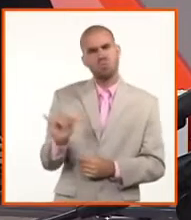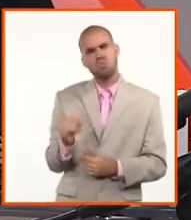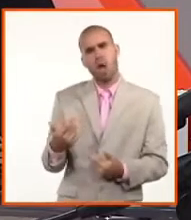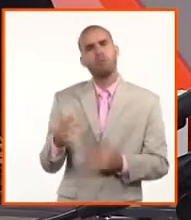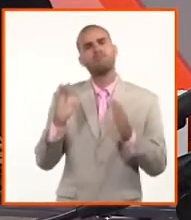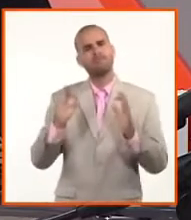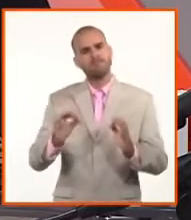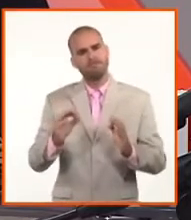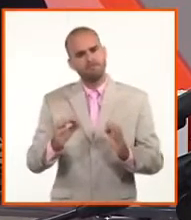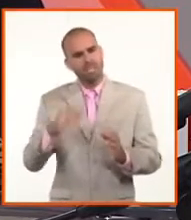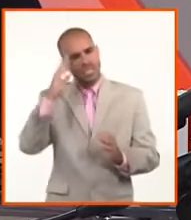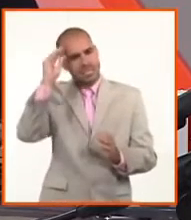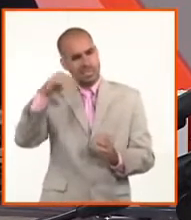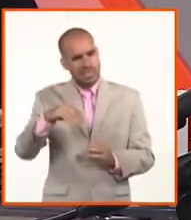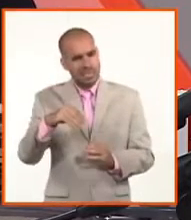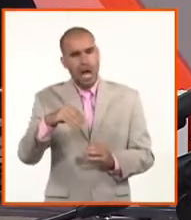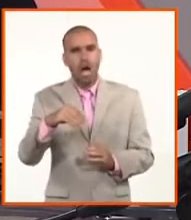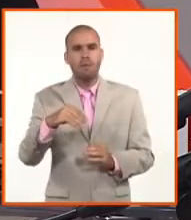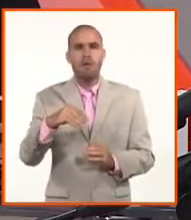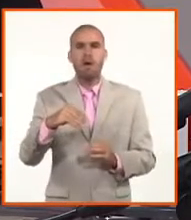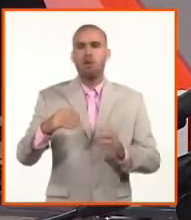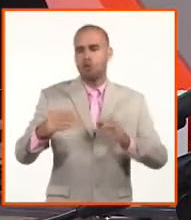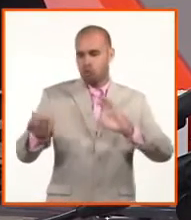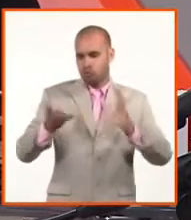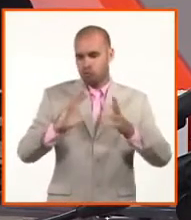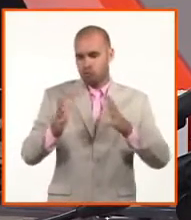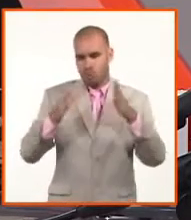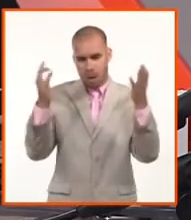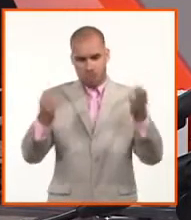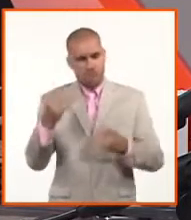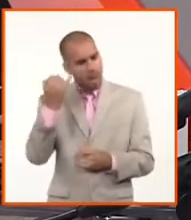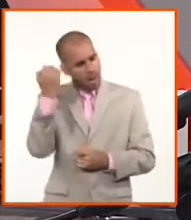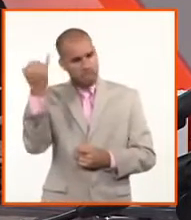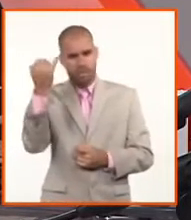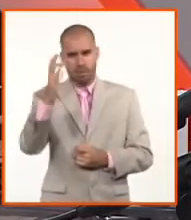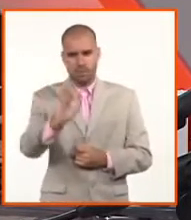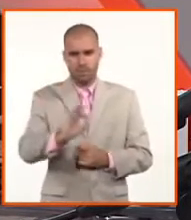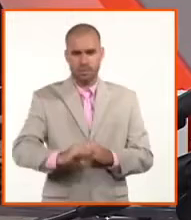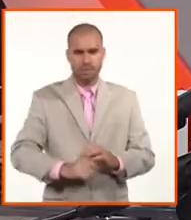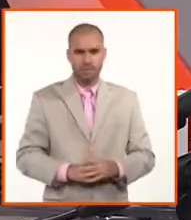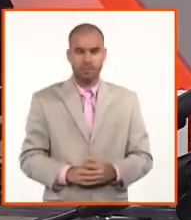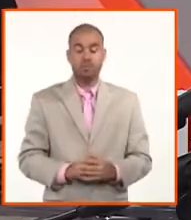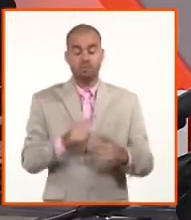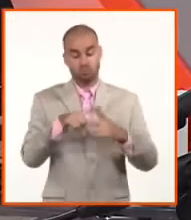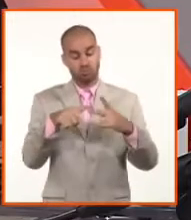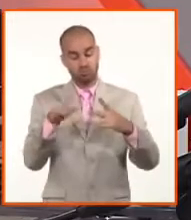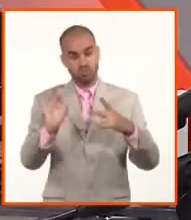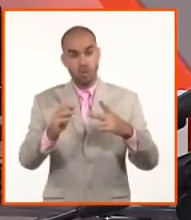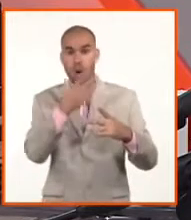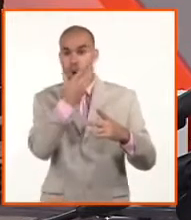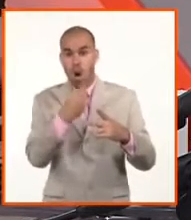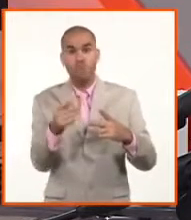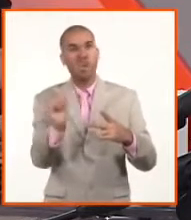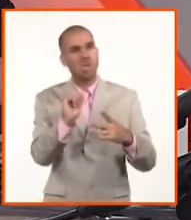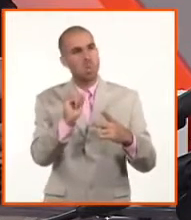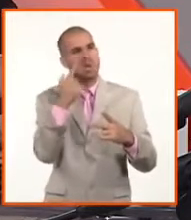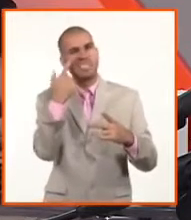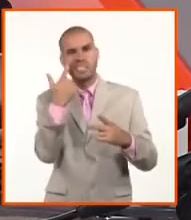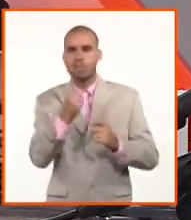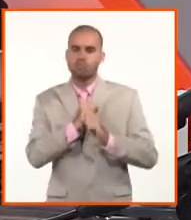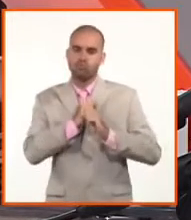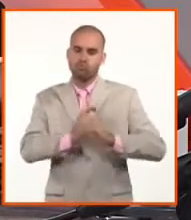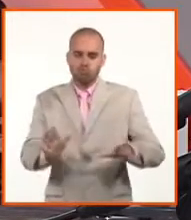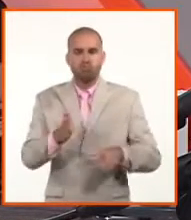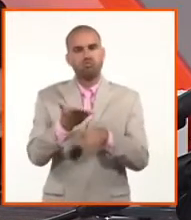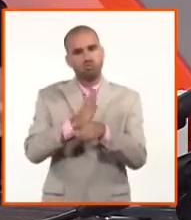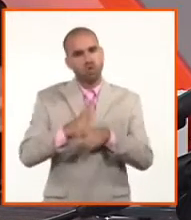Ariel, genio alado de lo puro y de la idealidad. Y esos jóvenes son inspiración y son parte,